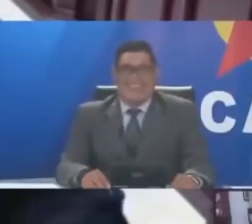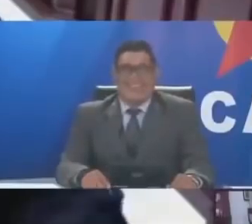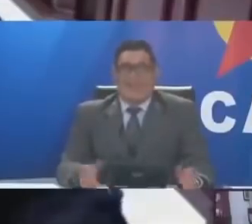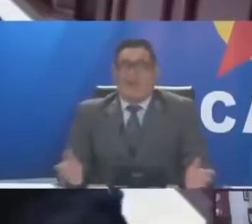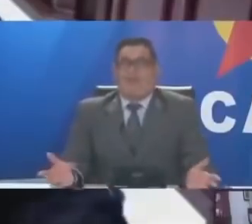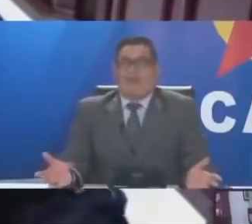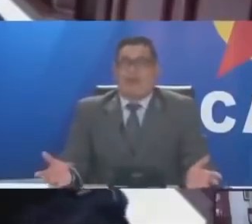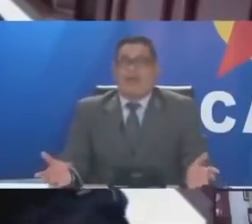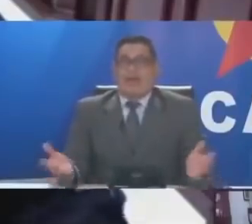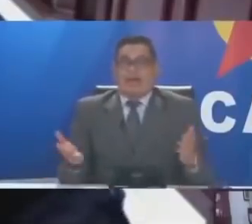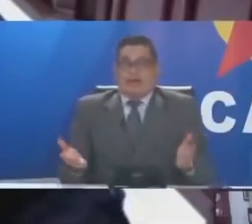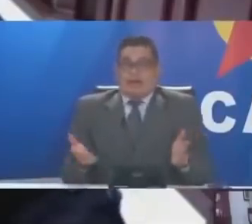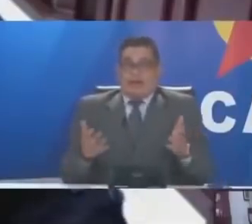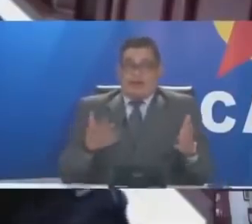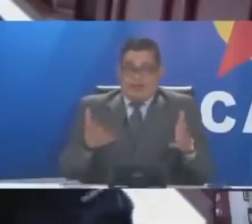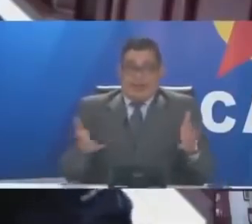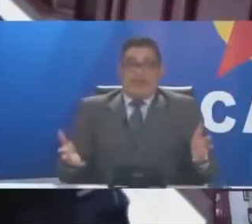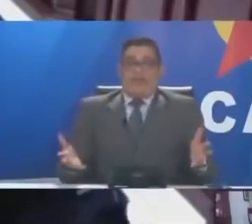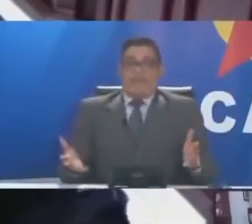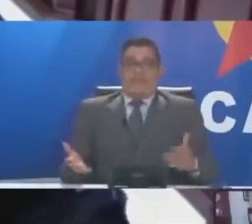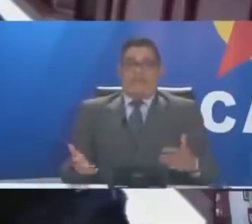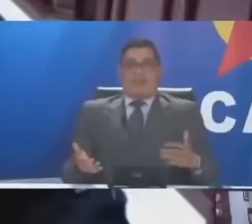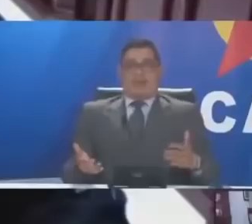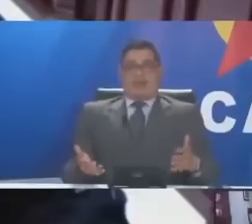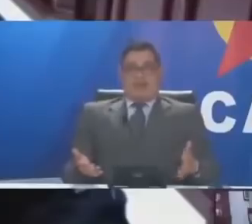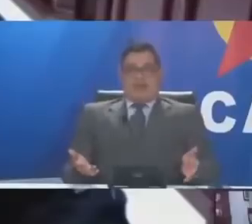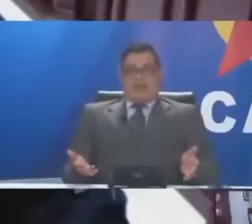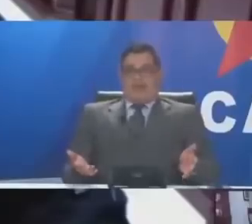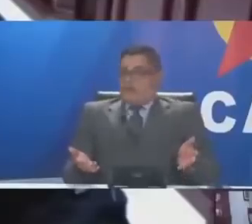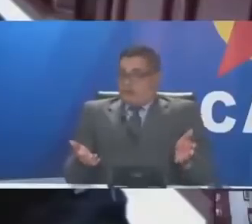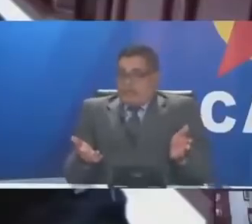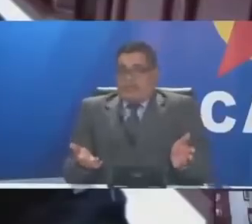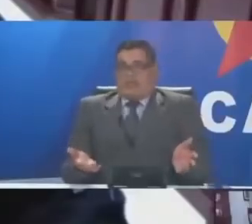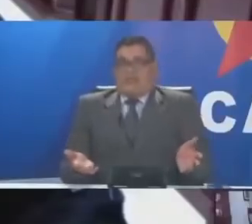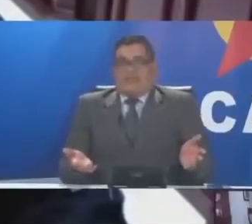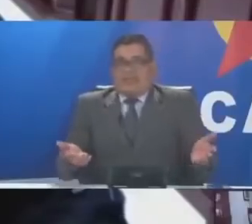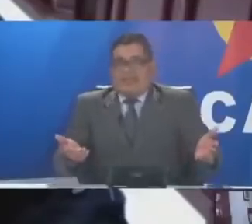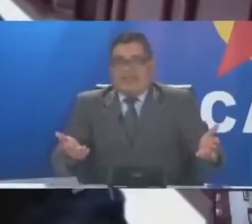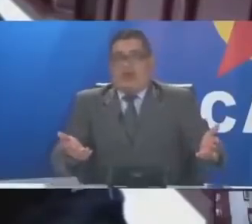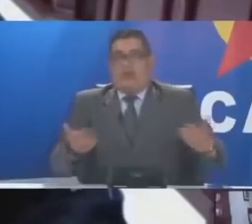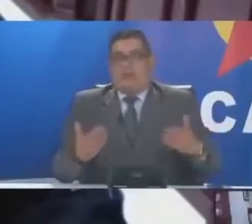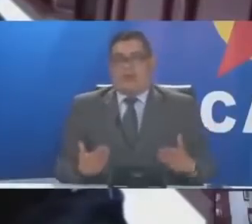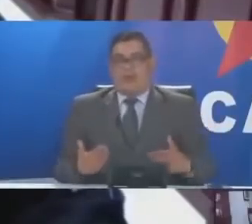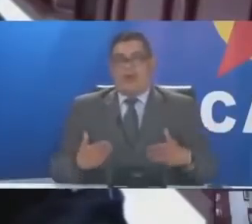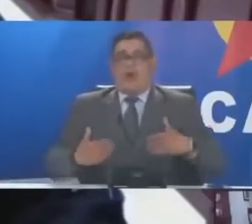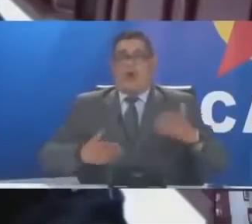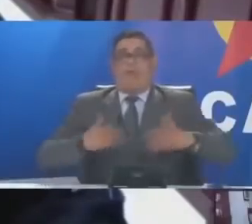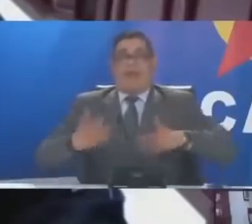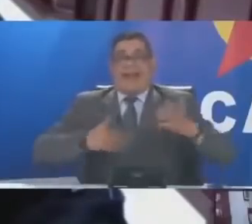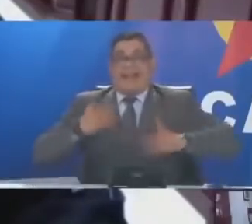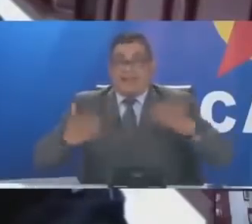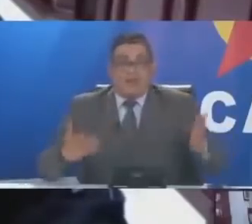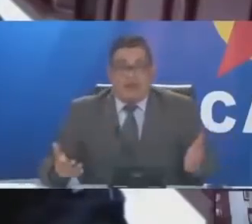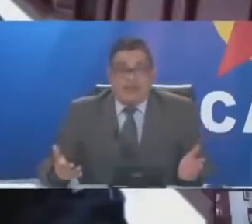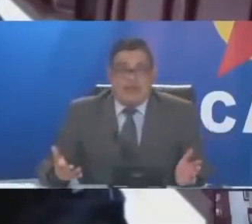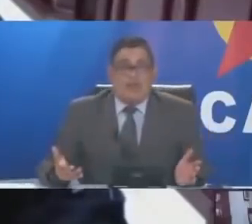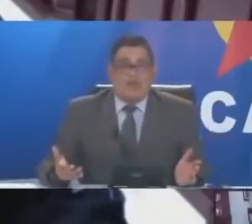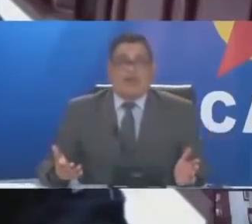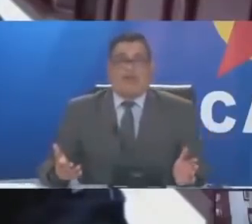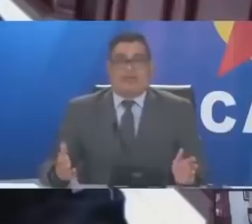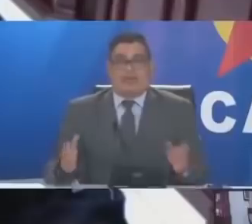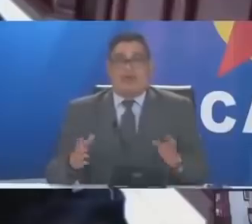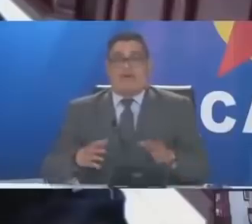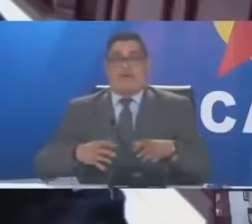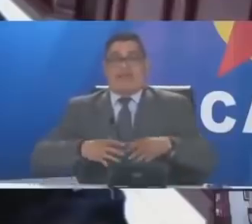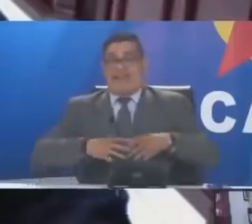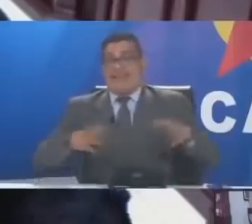poco los felicito pero con ellos usted trae estar presente pero no sé si usted se siente incómodo por mí o por la reacción esquivo